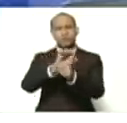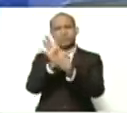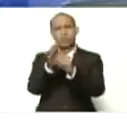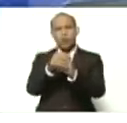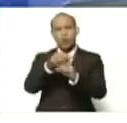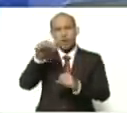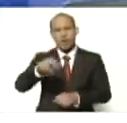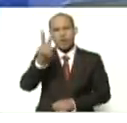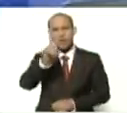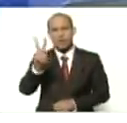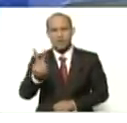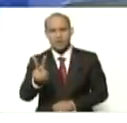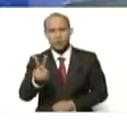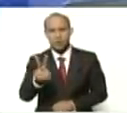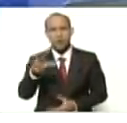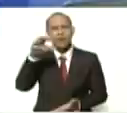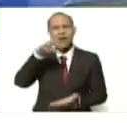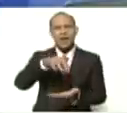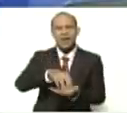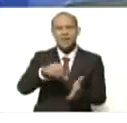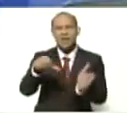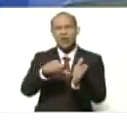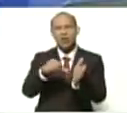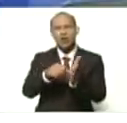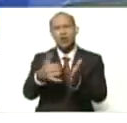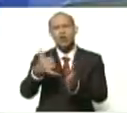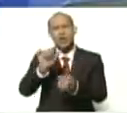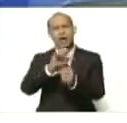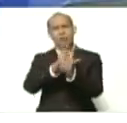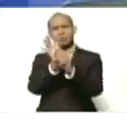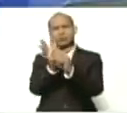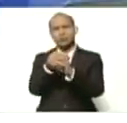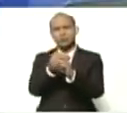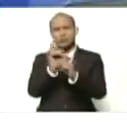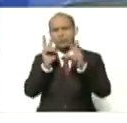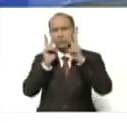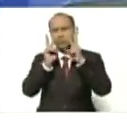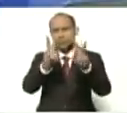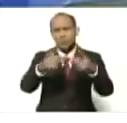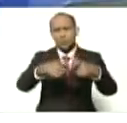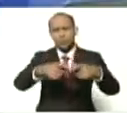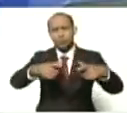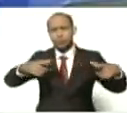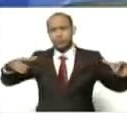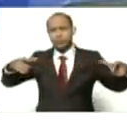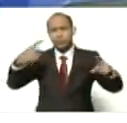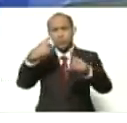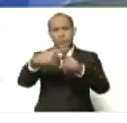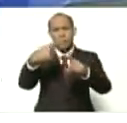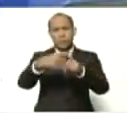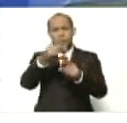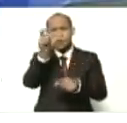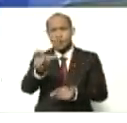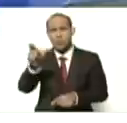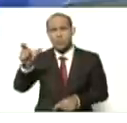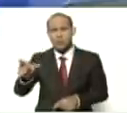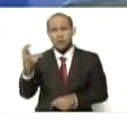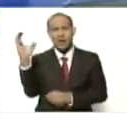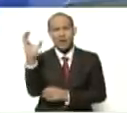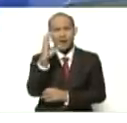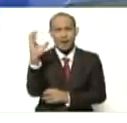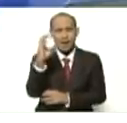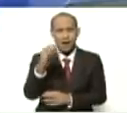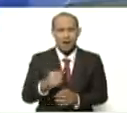en los estados donde se identificado la variante se observa un aumento de casos caracas